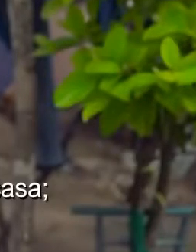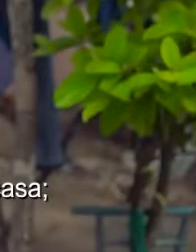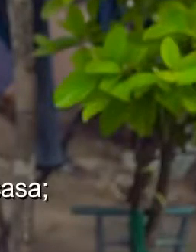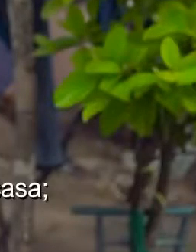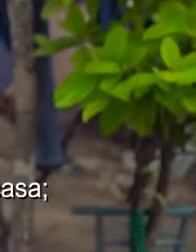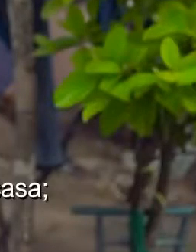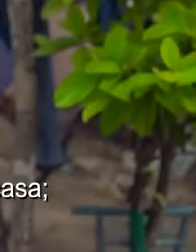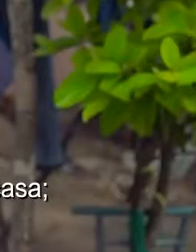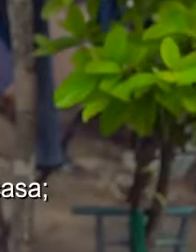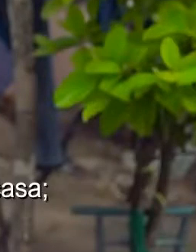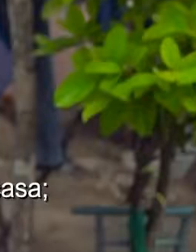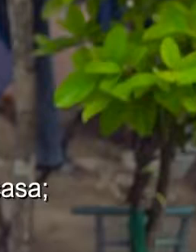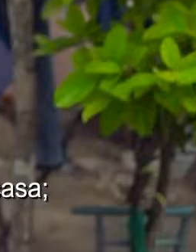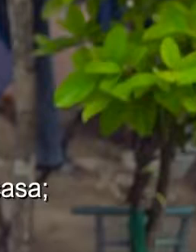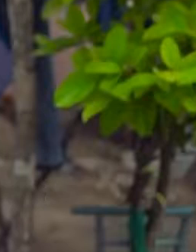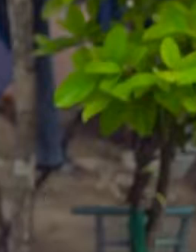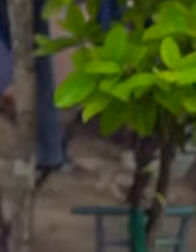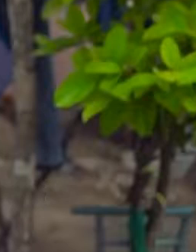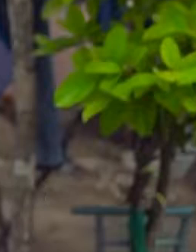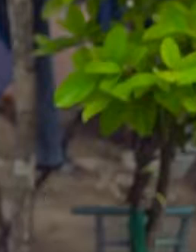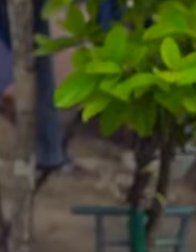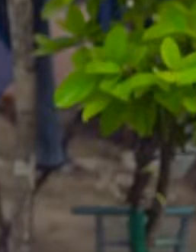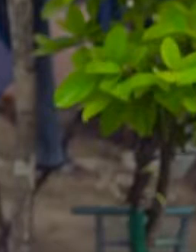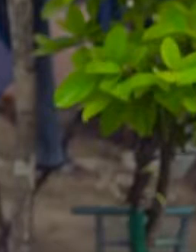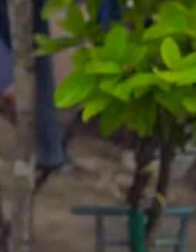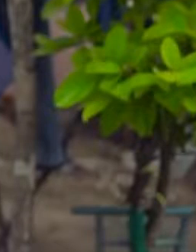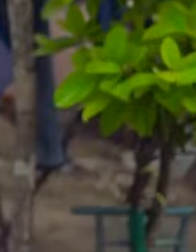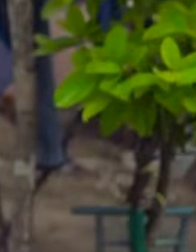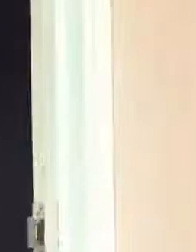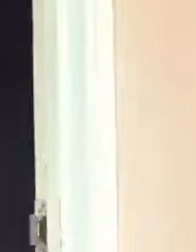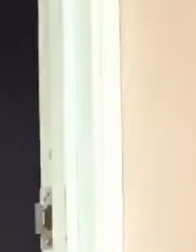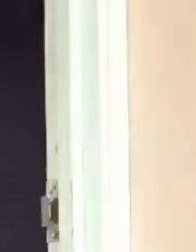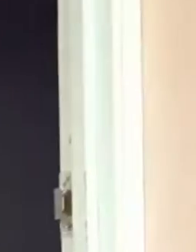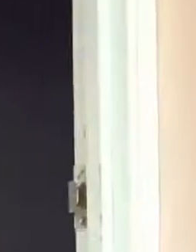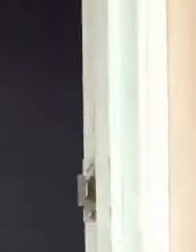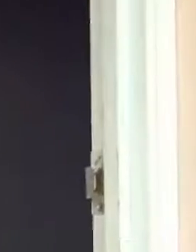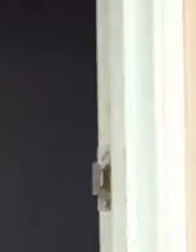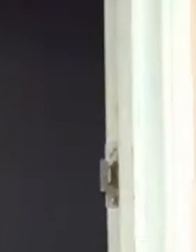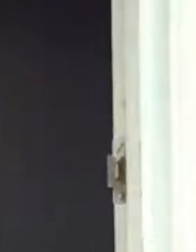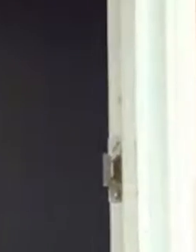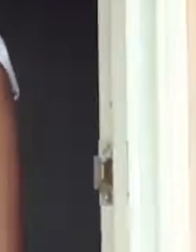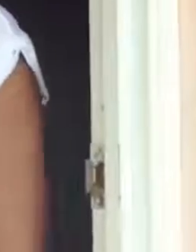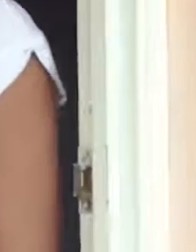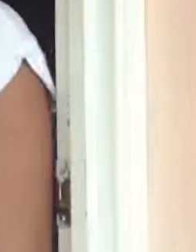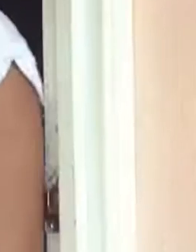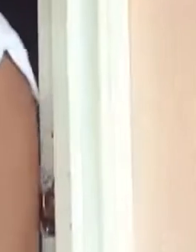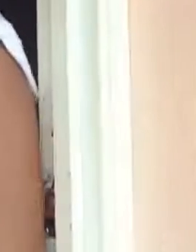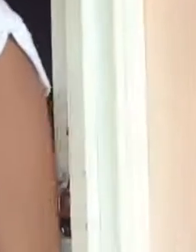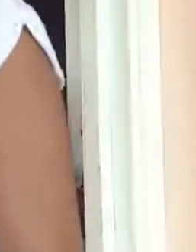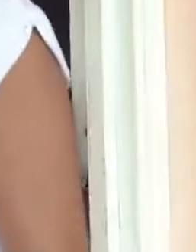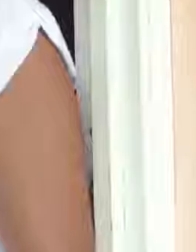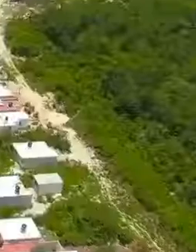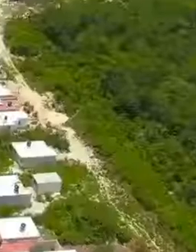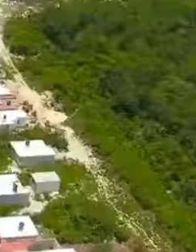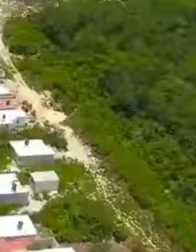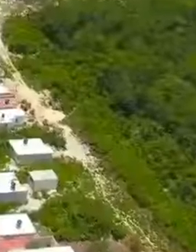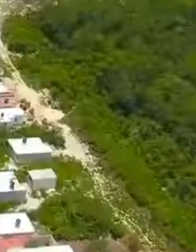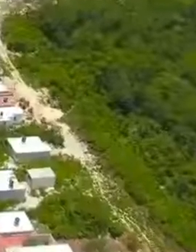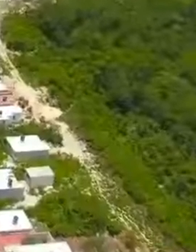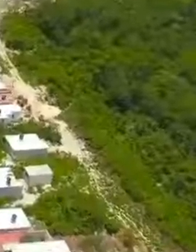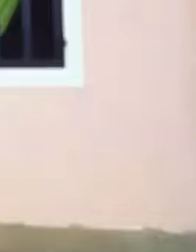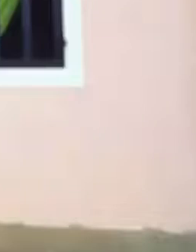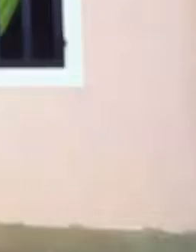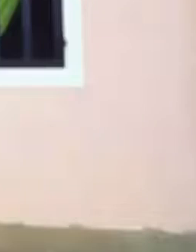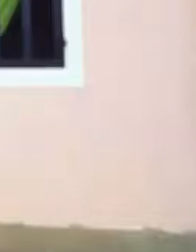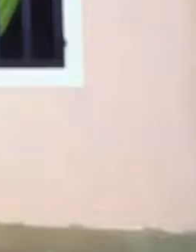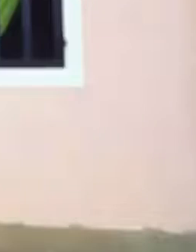podemos ya invertir en lo de la casa, amplificar, construir y tener mejores beneficios y más por mis hijos.